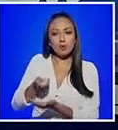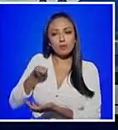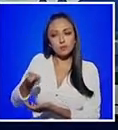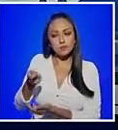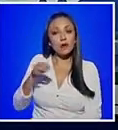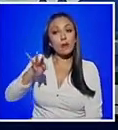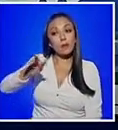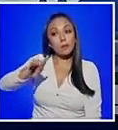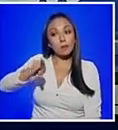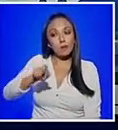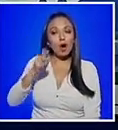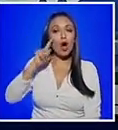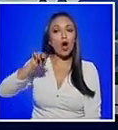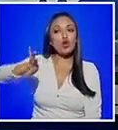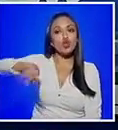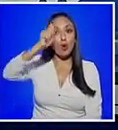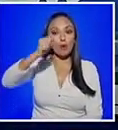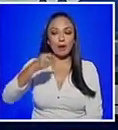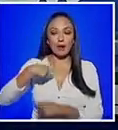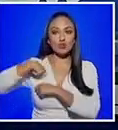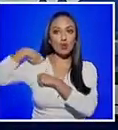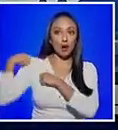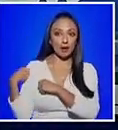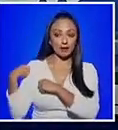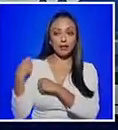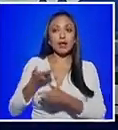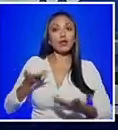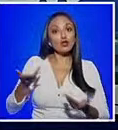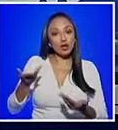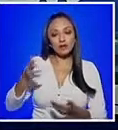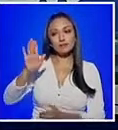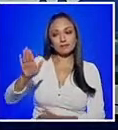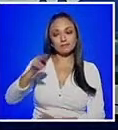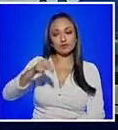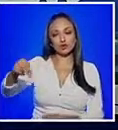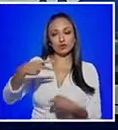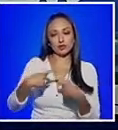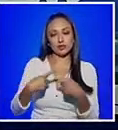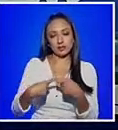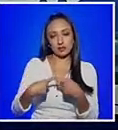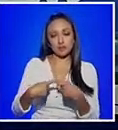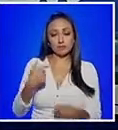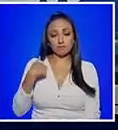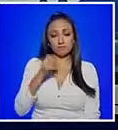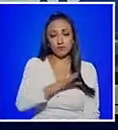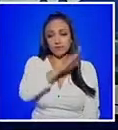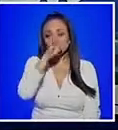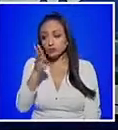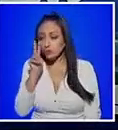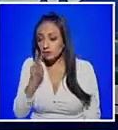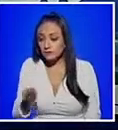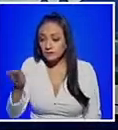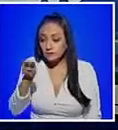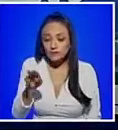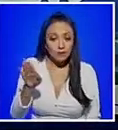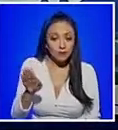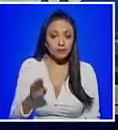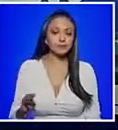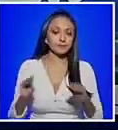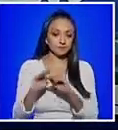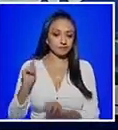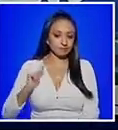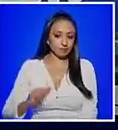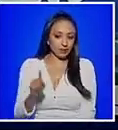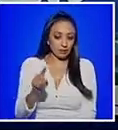después de robarle sus pertenencias en el sector de La Carolina. Carlos Luis Carrillo acudió al lugar y nos cuenta más detalles de este hecho